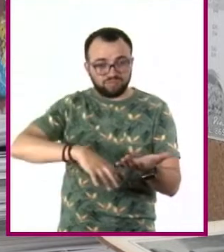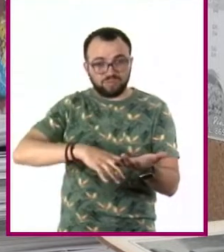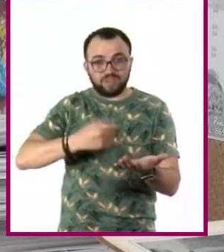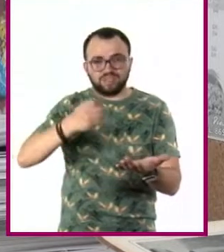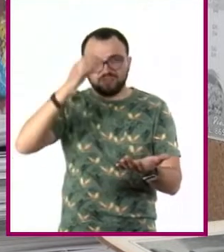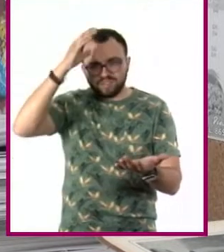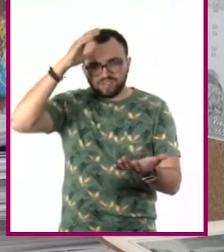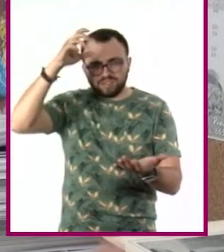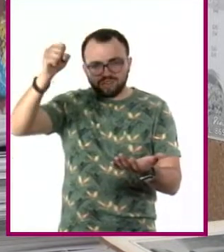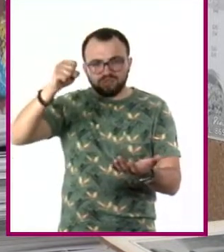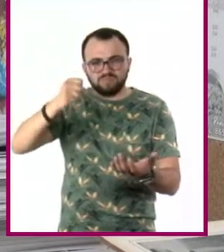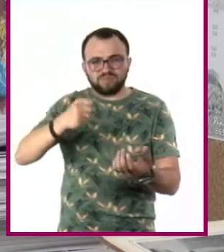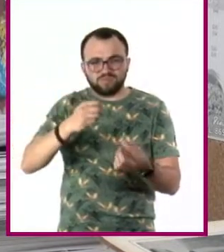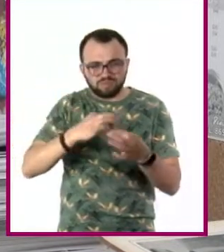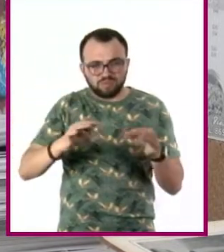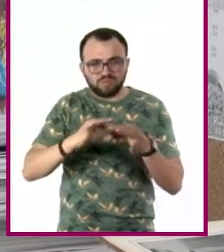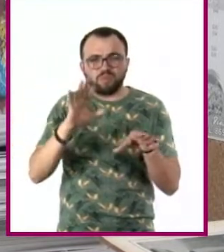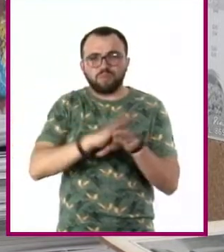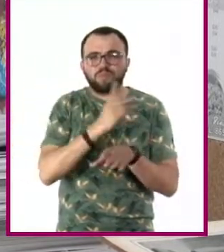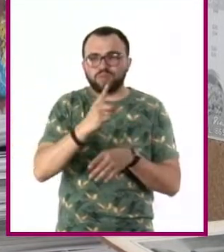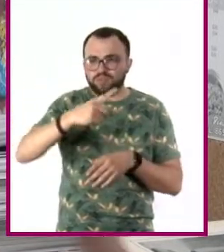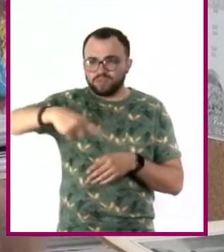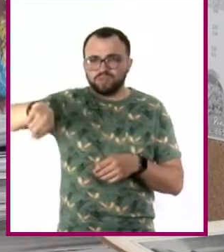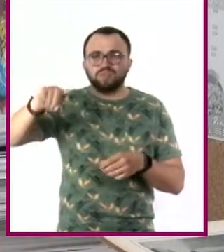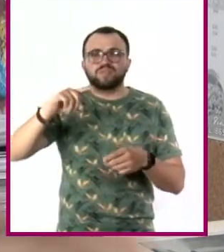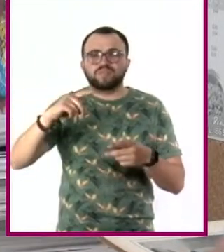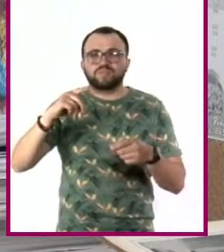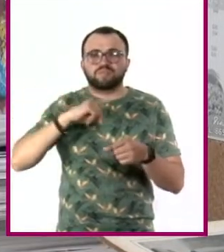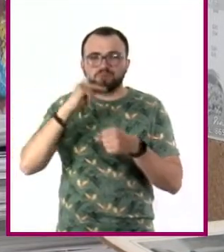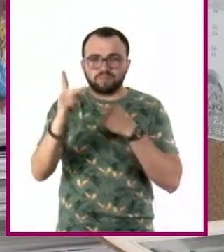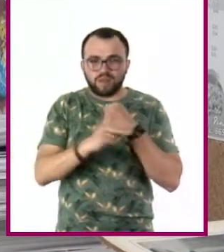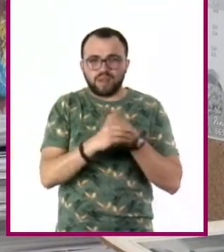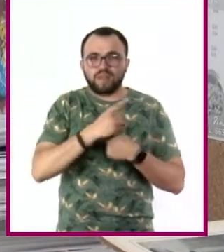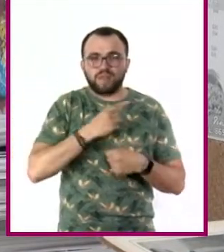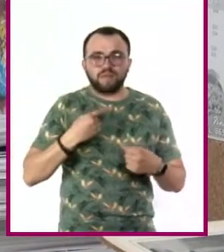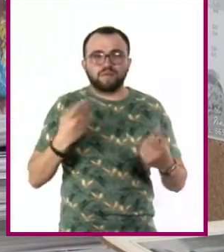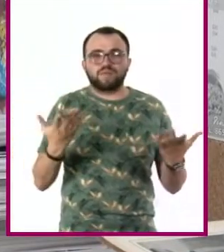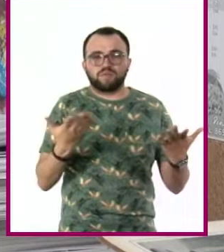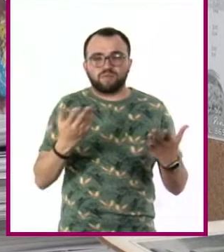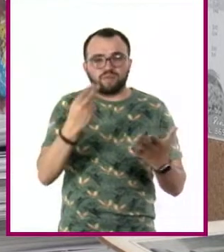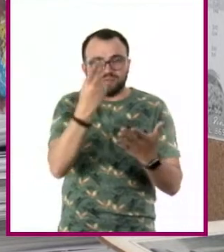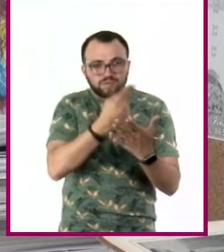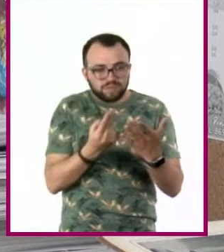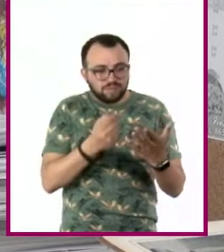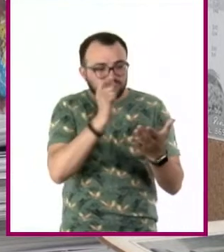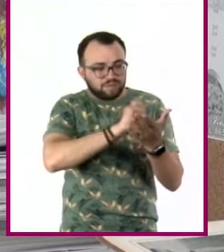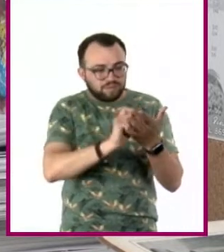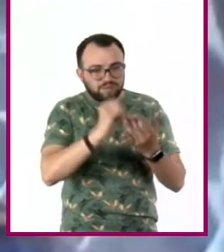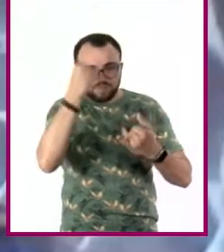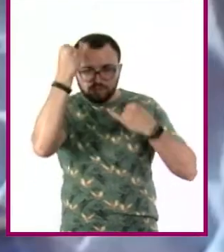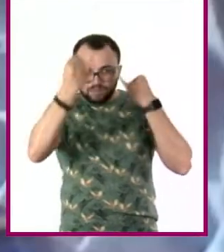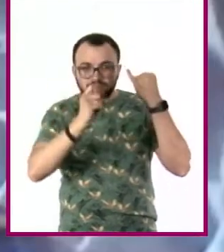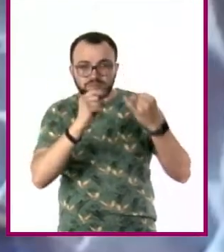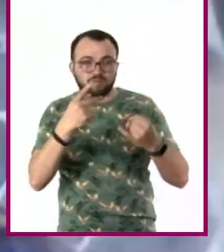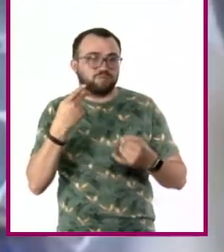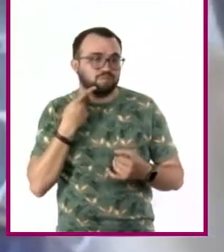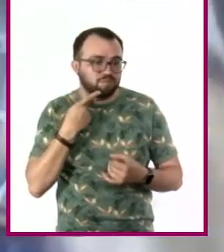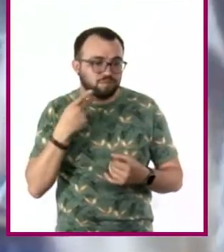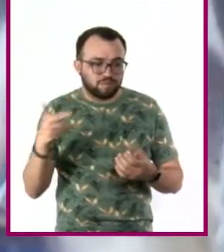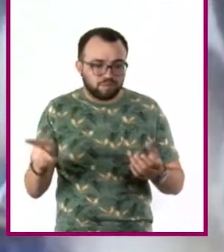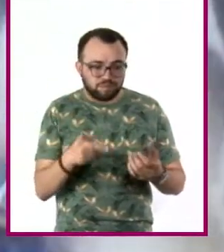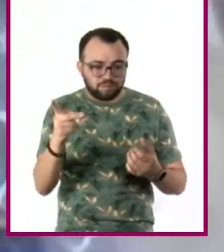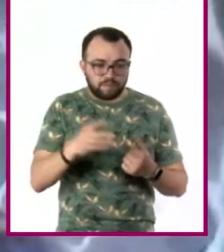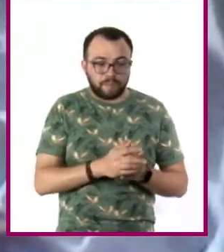y por qué las naciones deben tenerlo como parte importante en el diseño de sus políticas públicas? Pues sin duda alguna, si